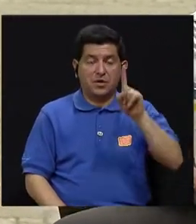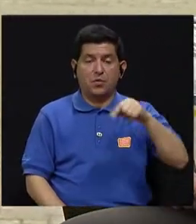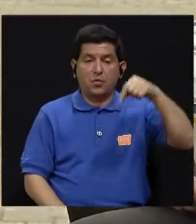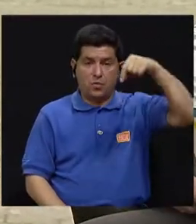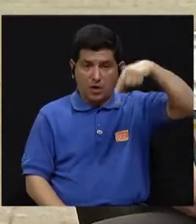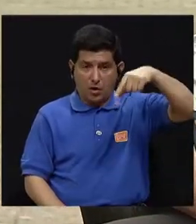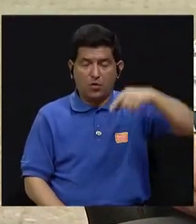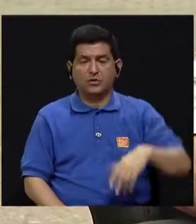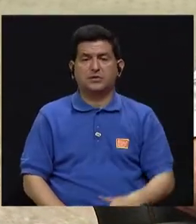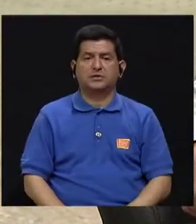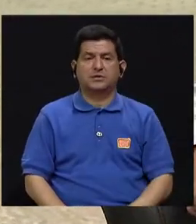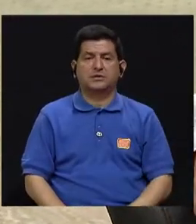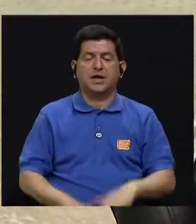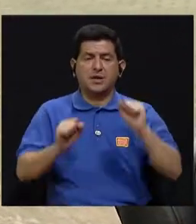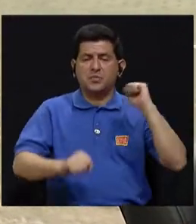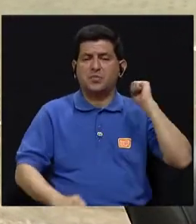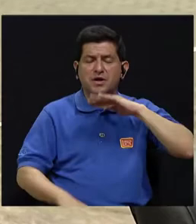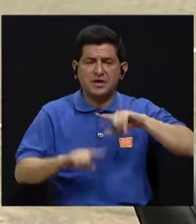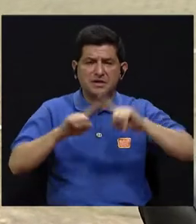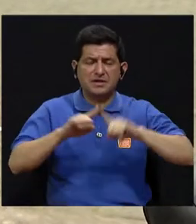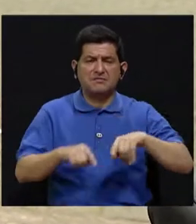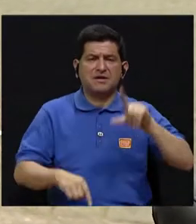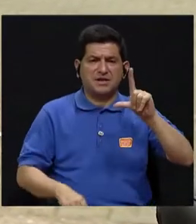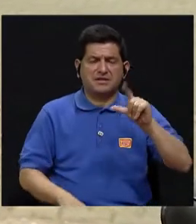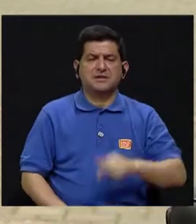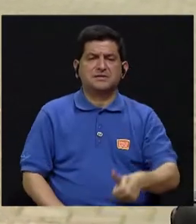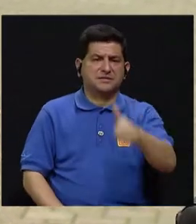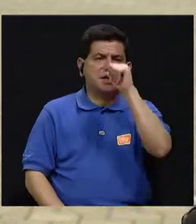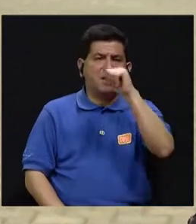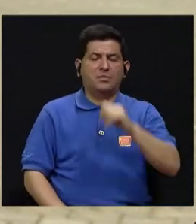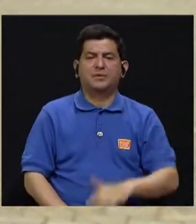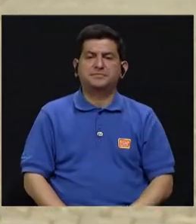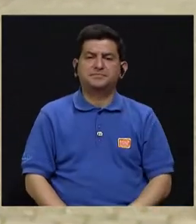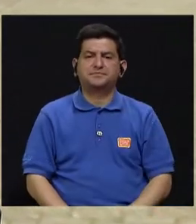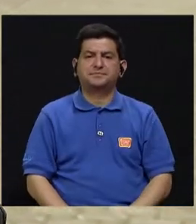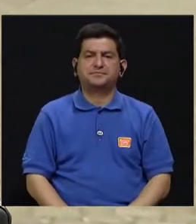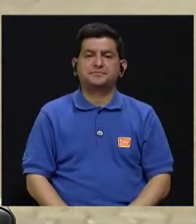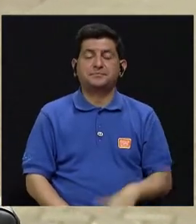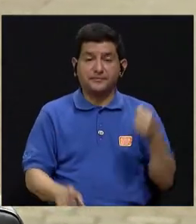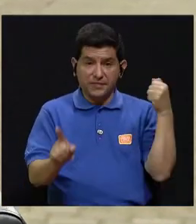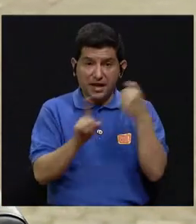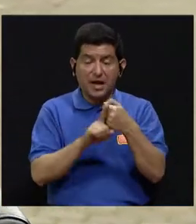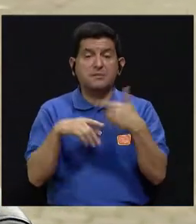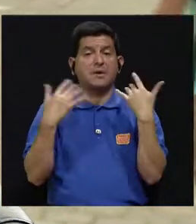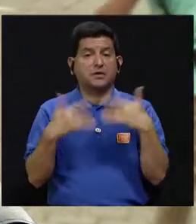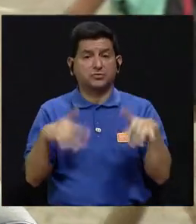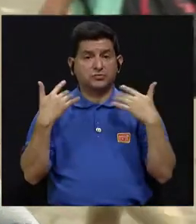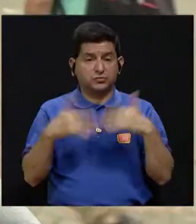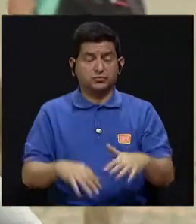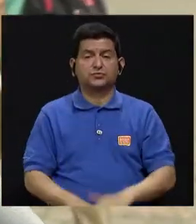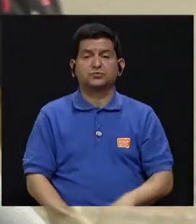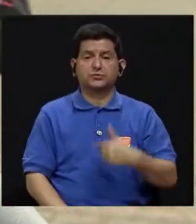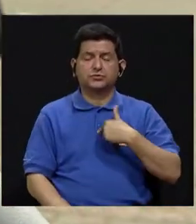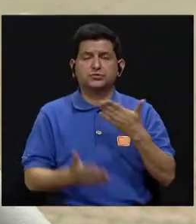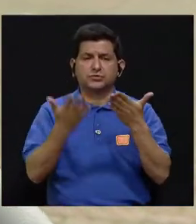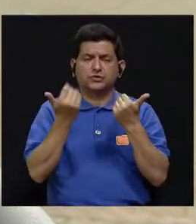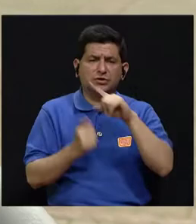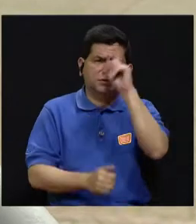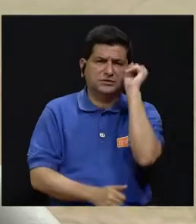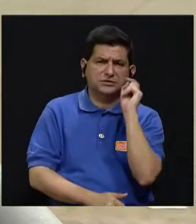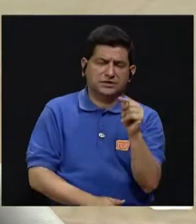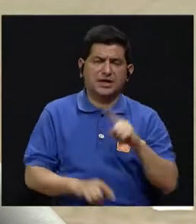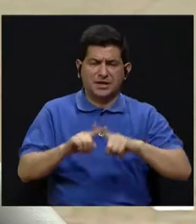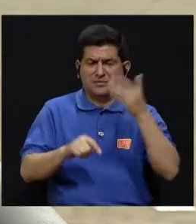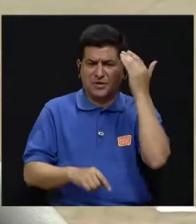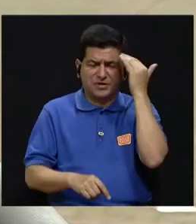una gota de aceite tiene la capacidad de contaminar varios litros de agua. O sea, entonces el impacto es bastante. Yo quisiera también hacerle esta